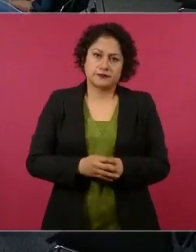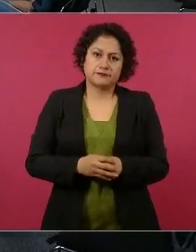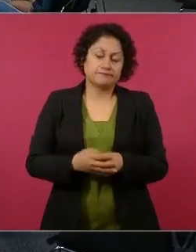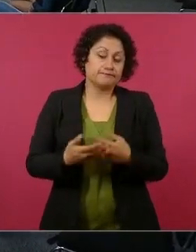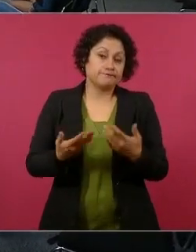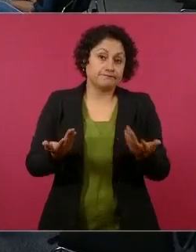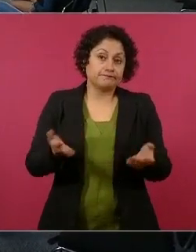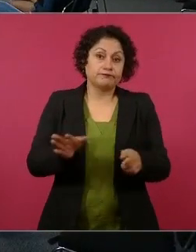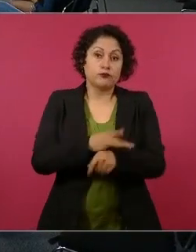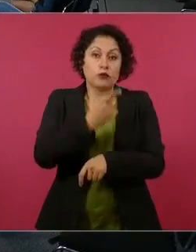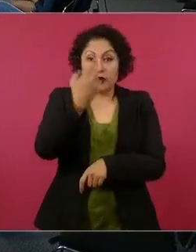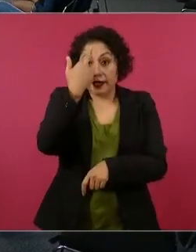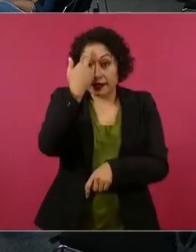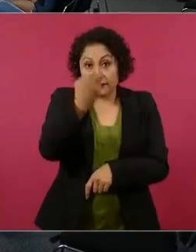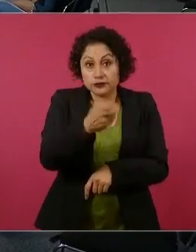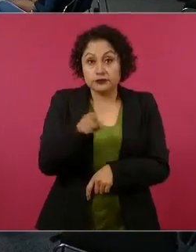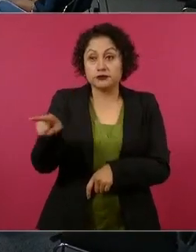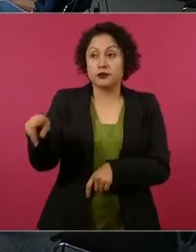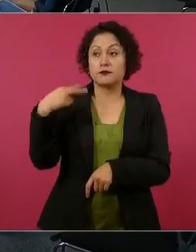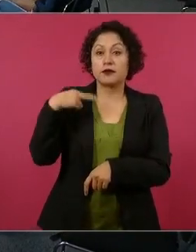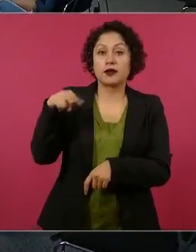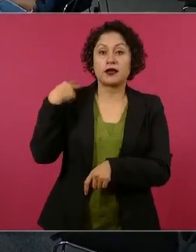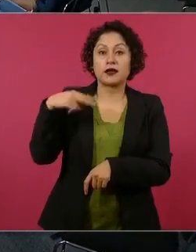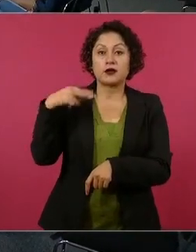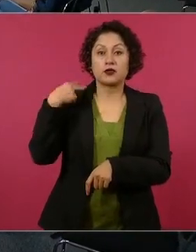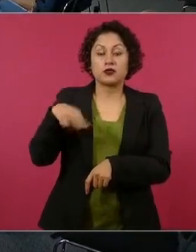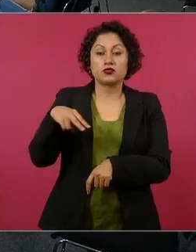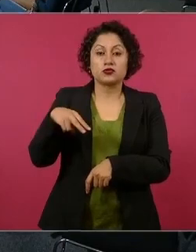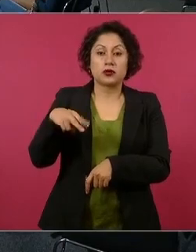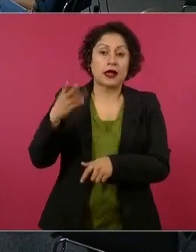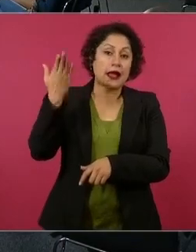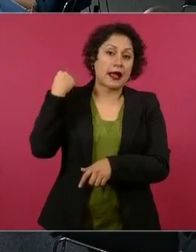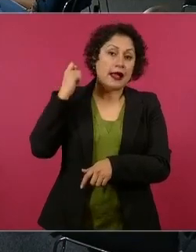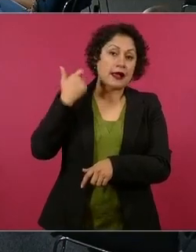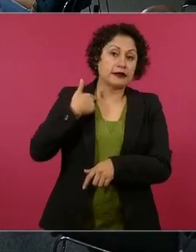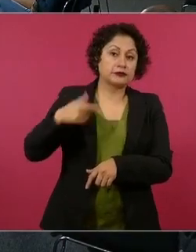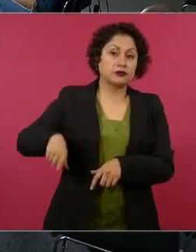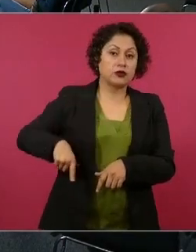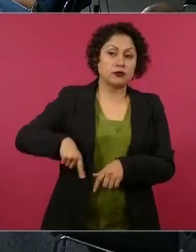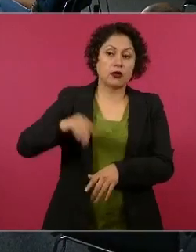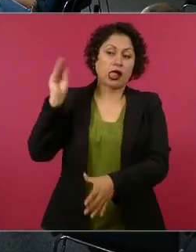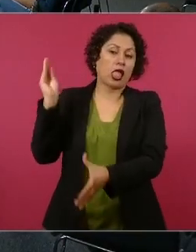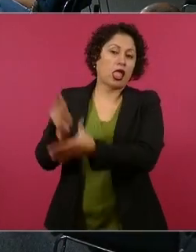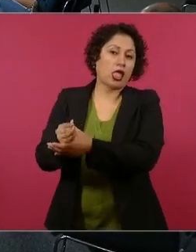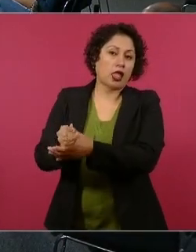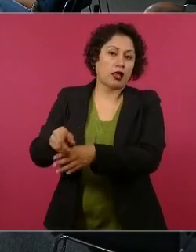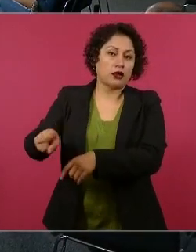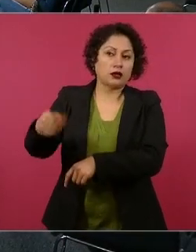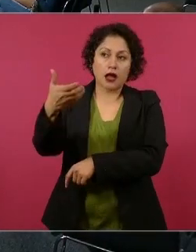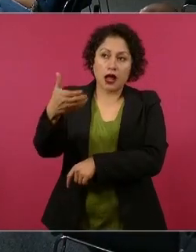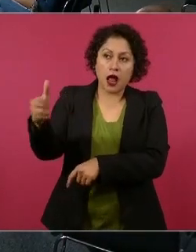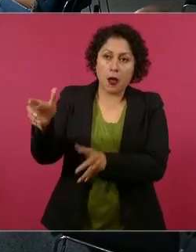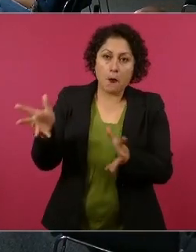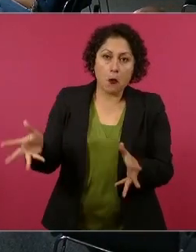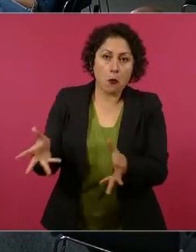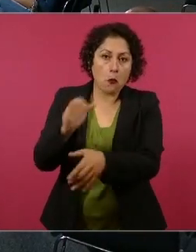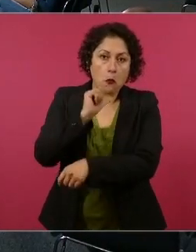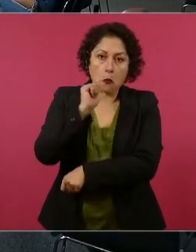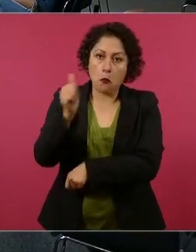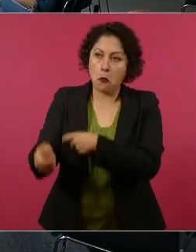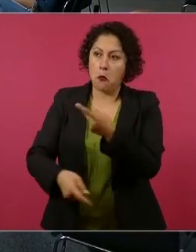porque Veracruz se abandonó por completo, el campo, las